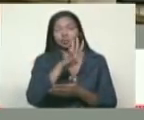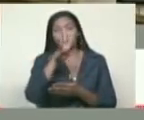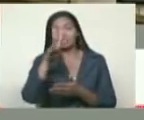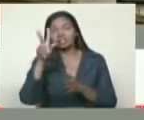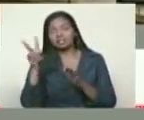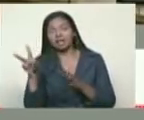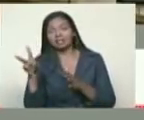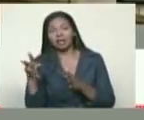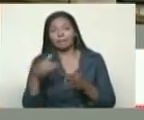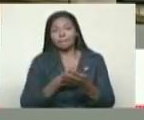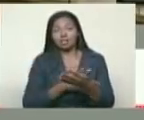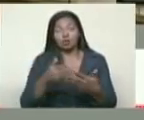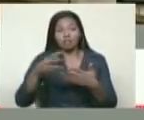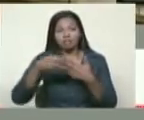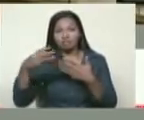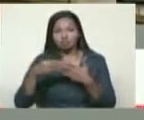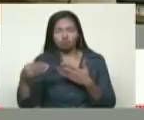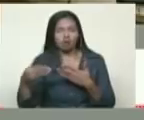1.547 millones de dólares.